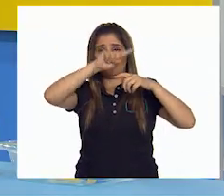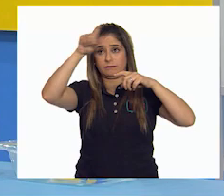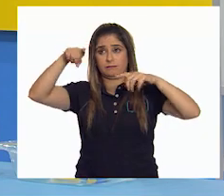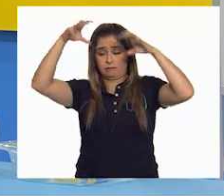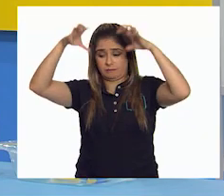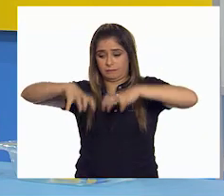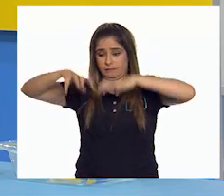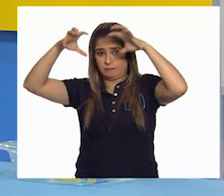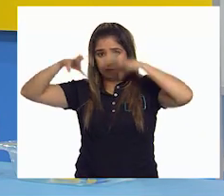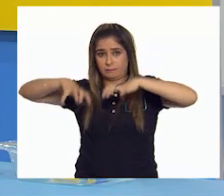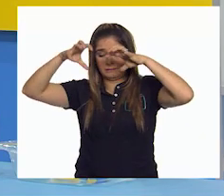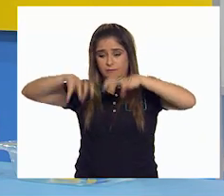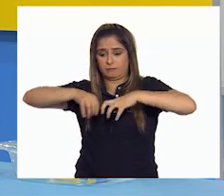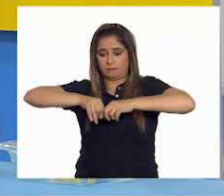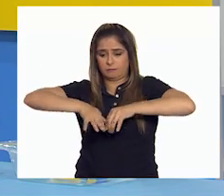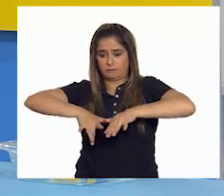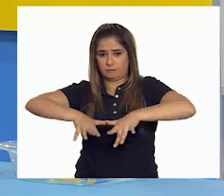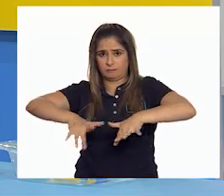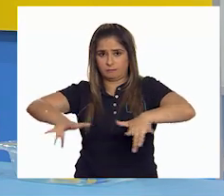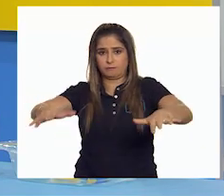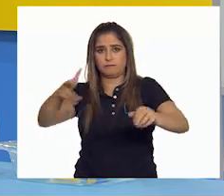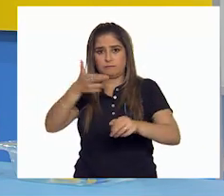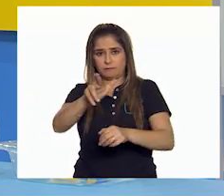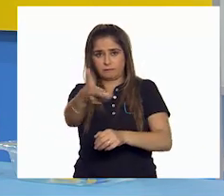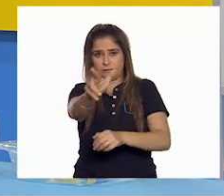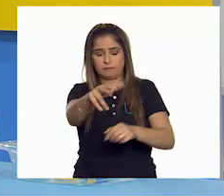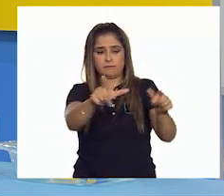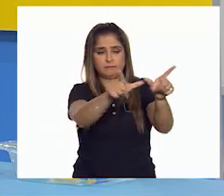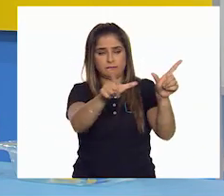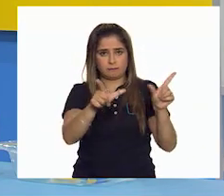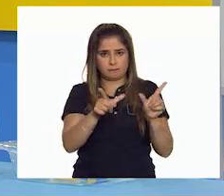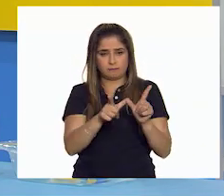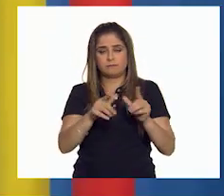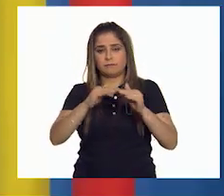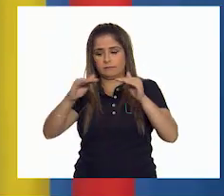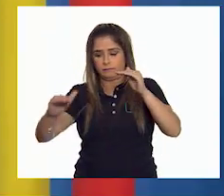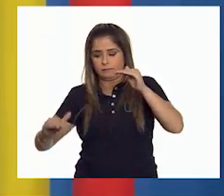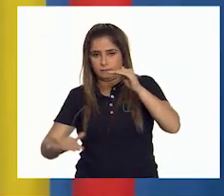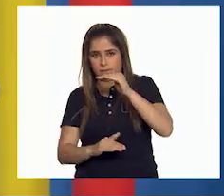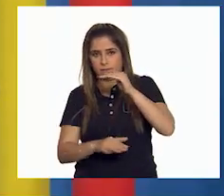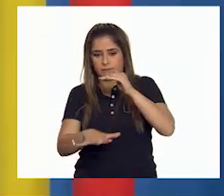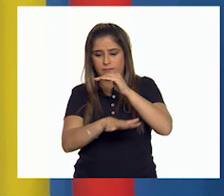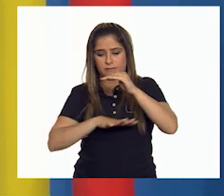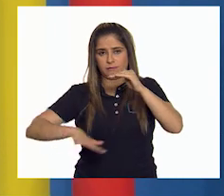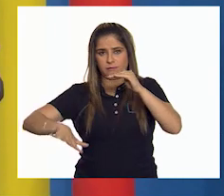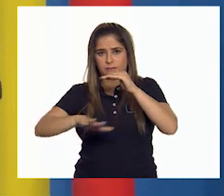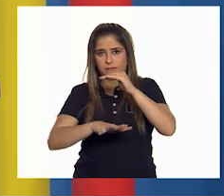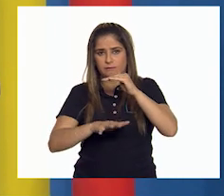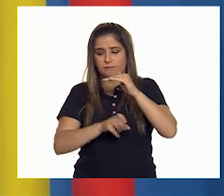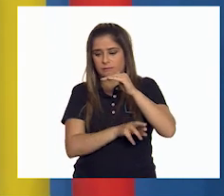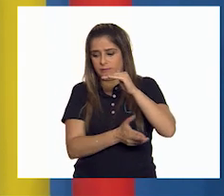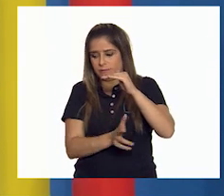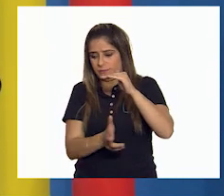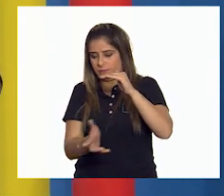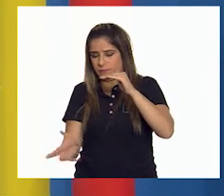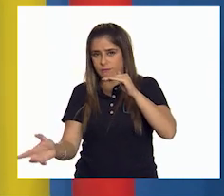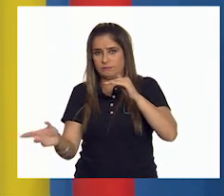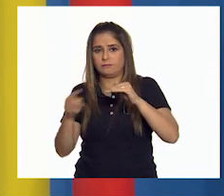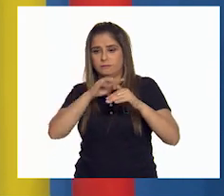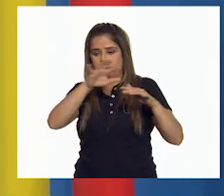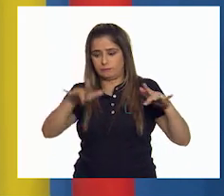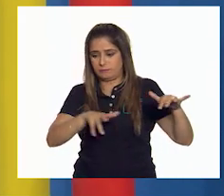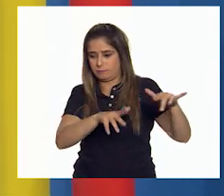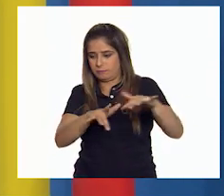de escurrimiento entre ríos, lagos y ríos subterráneos. Ajá. El agua llega finalmente a